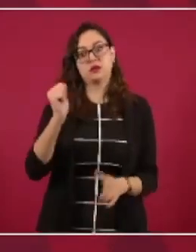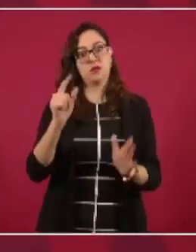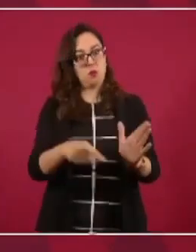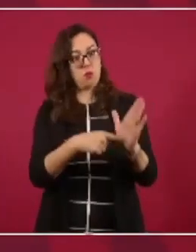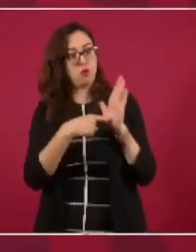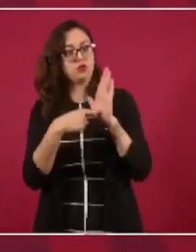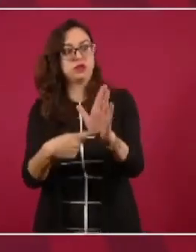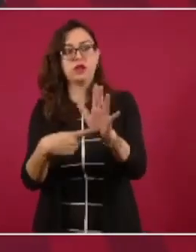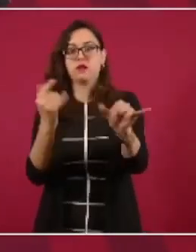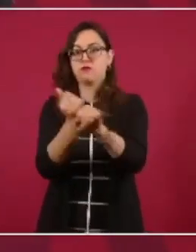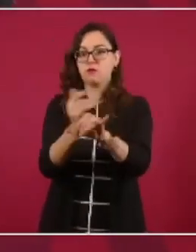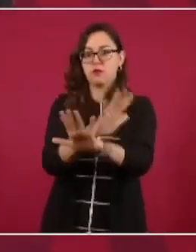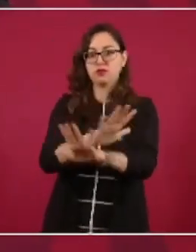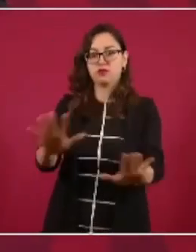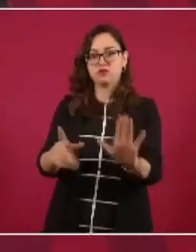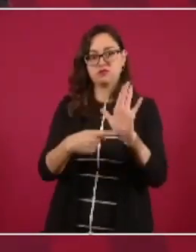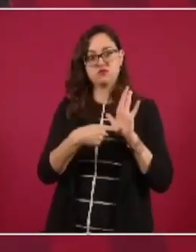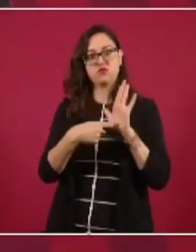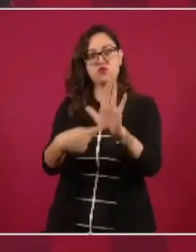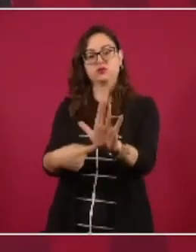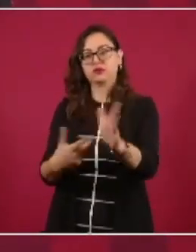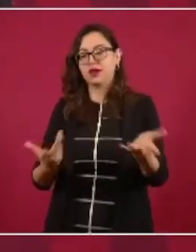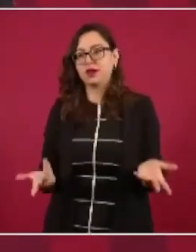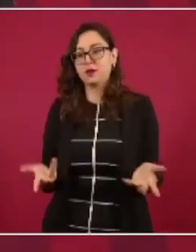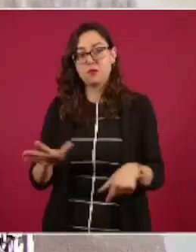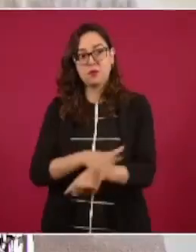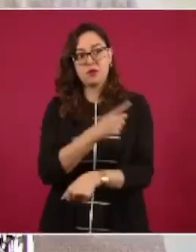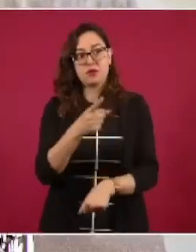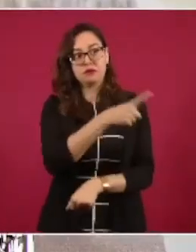está a todo lo que da.